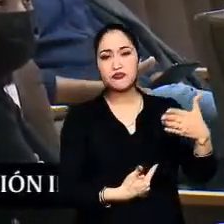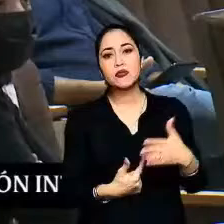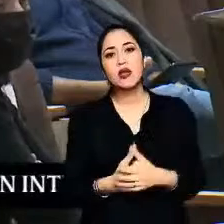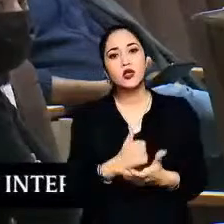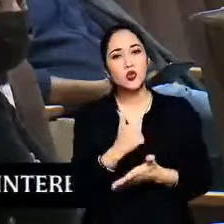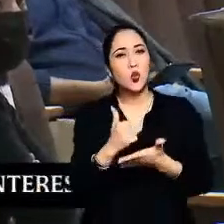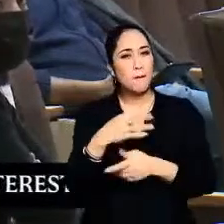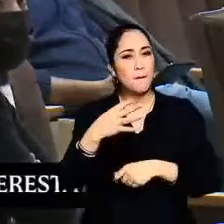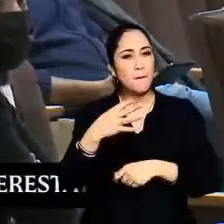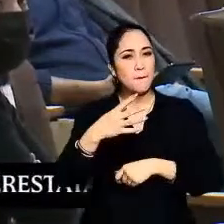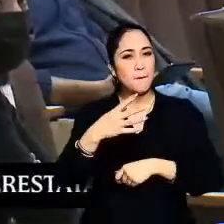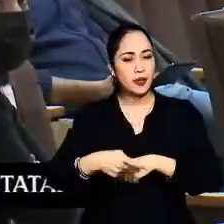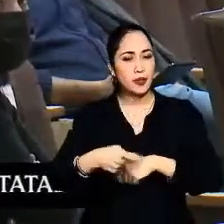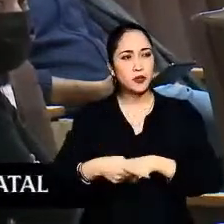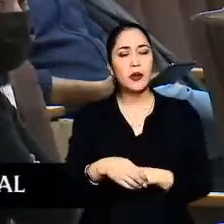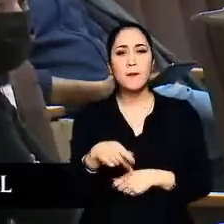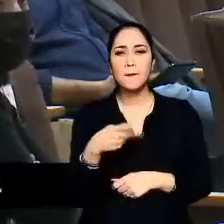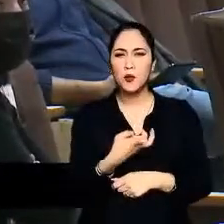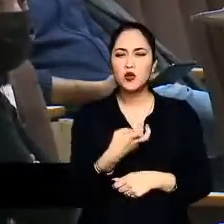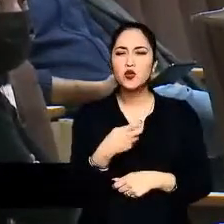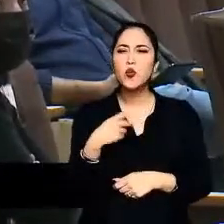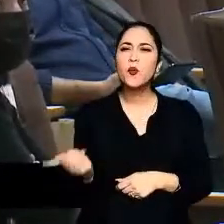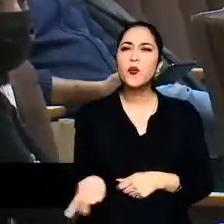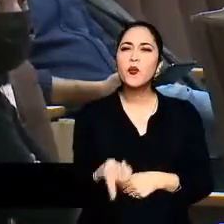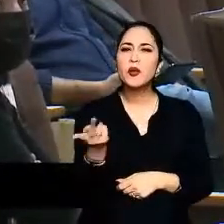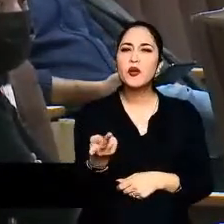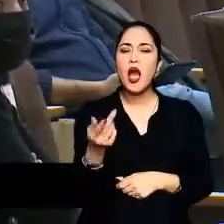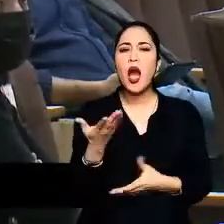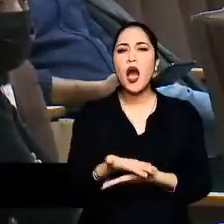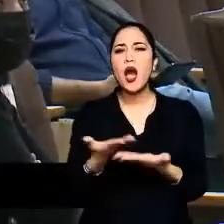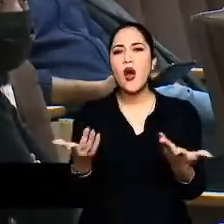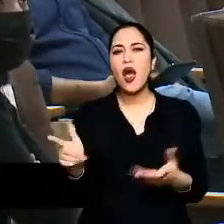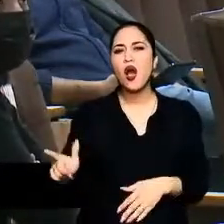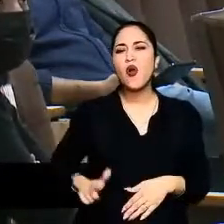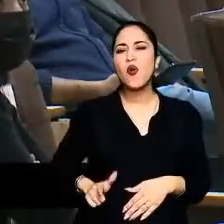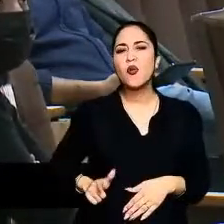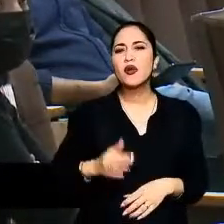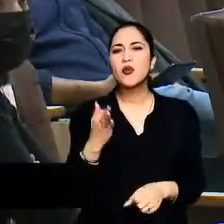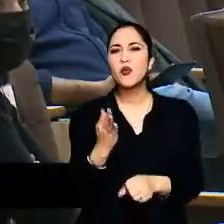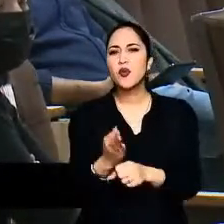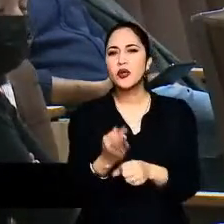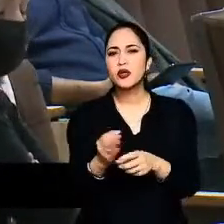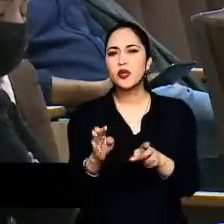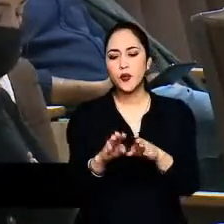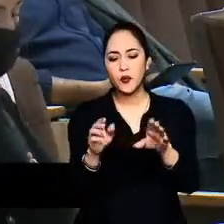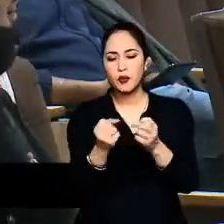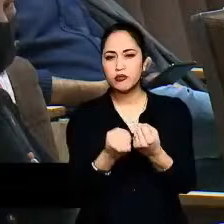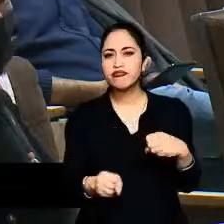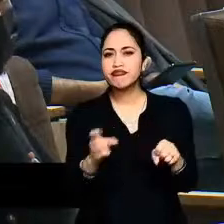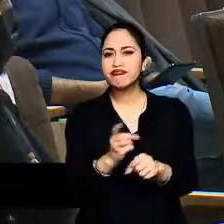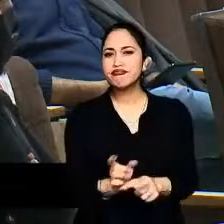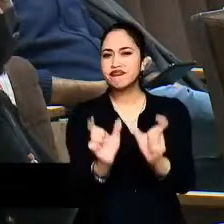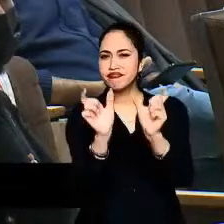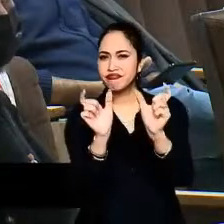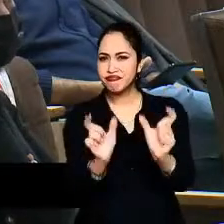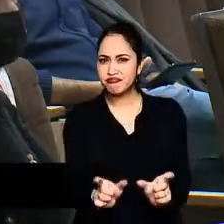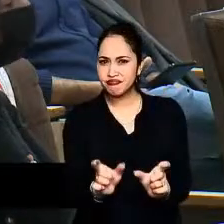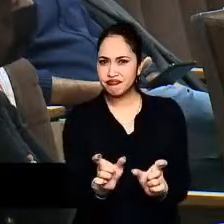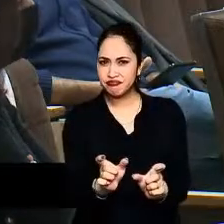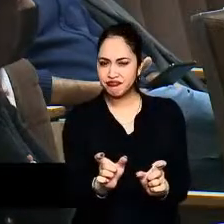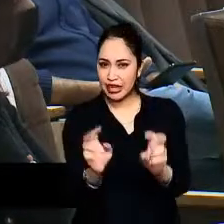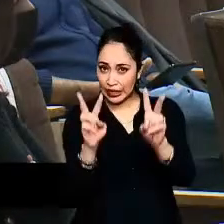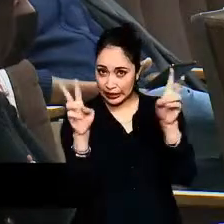preguntar, ¿qué será el distintivo de este gobierno en tema de seguridad y para lograr sacar